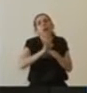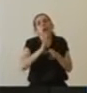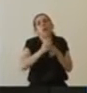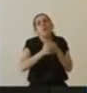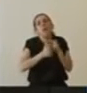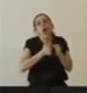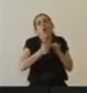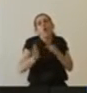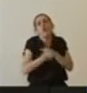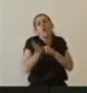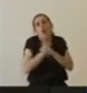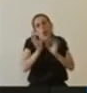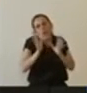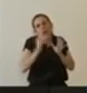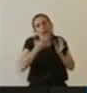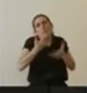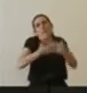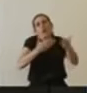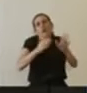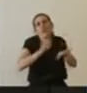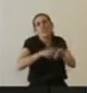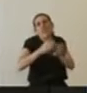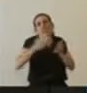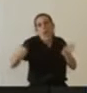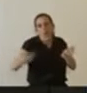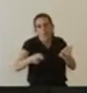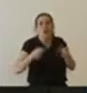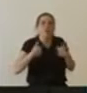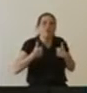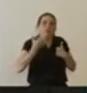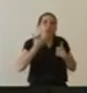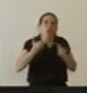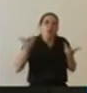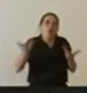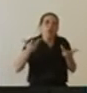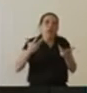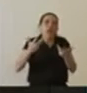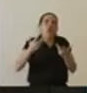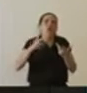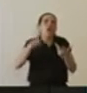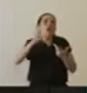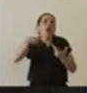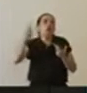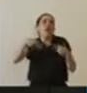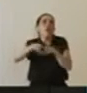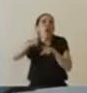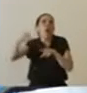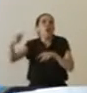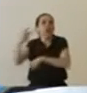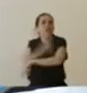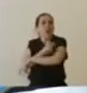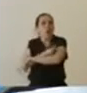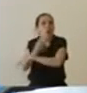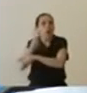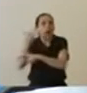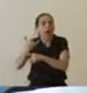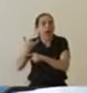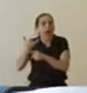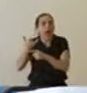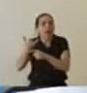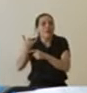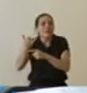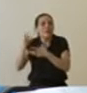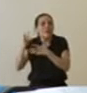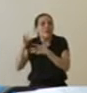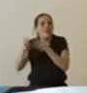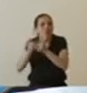tenerla cuando uno, digamos, le gustaría como el resto de las vacunas, tiene una producción estacional, así que